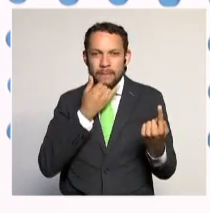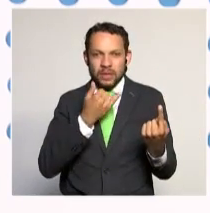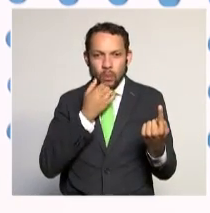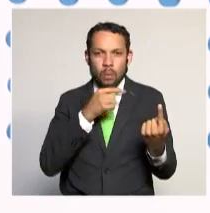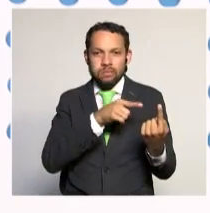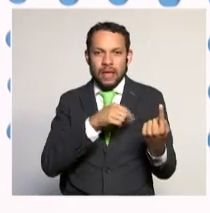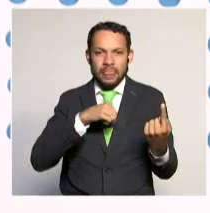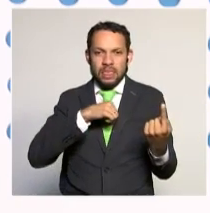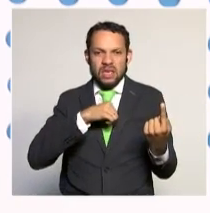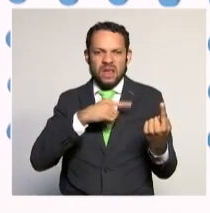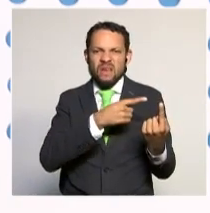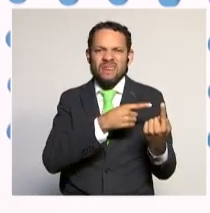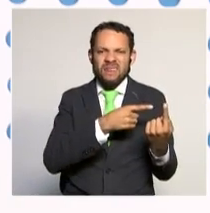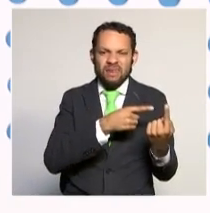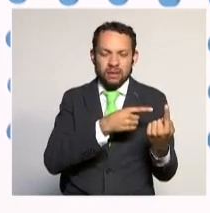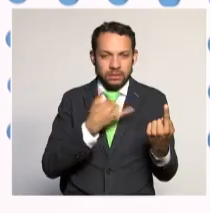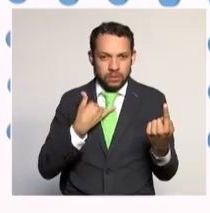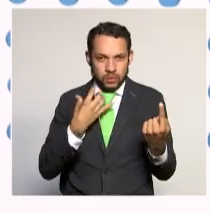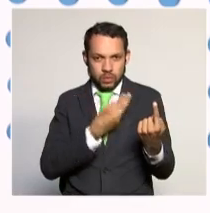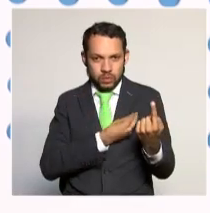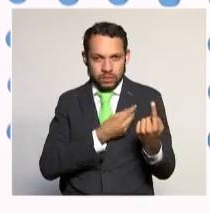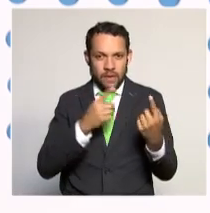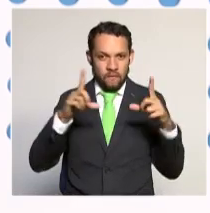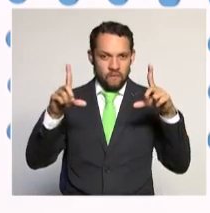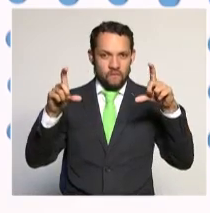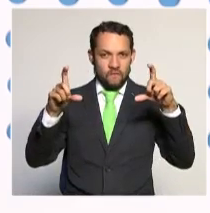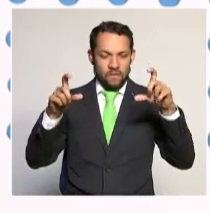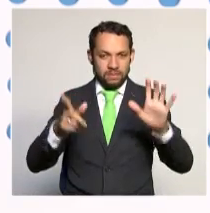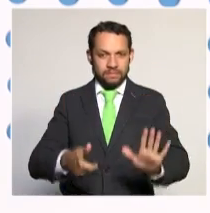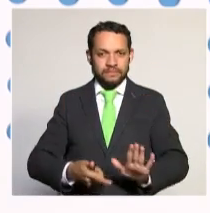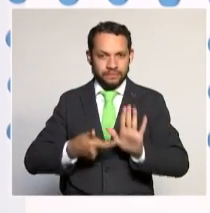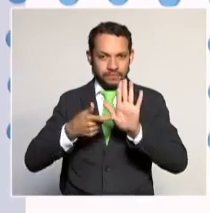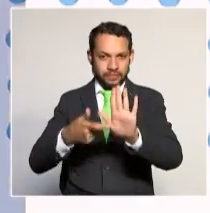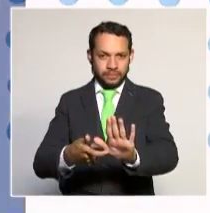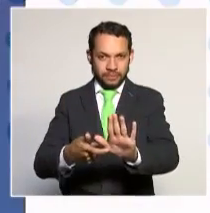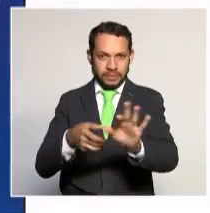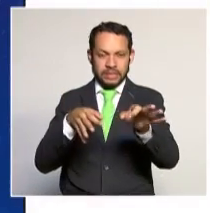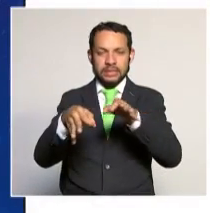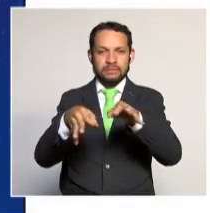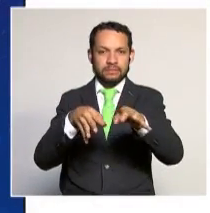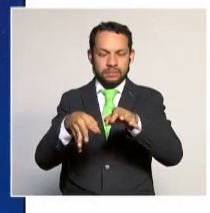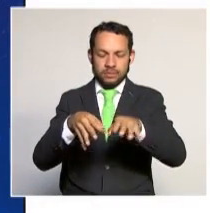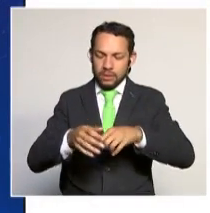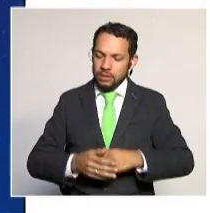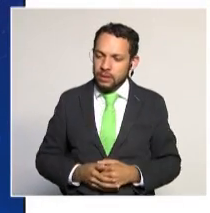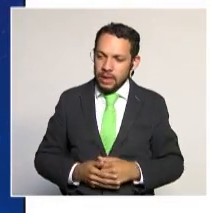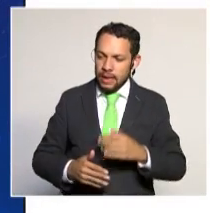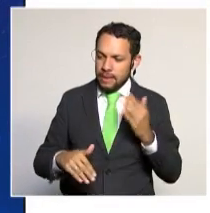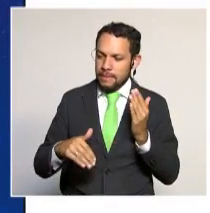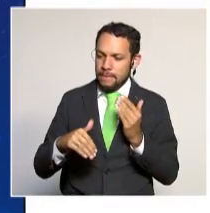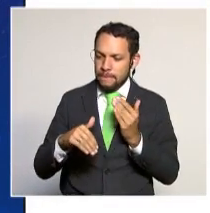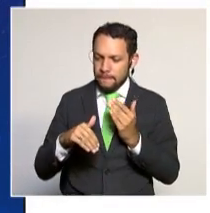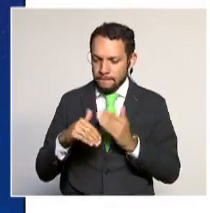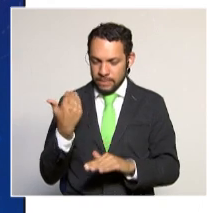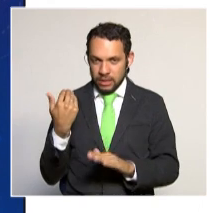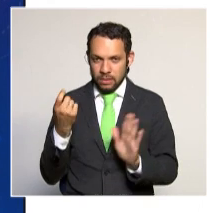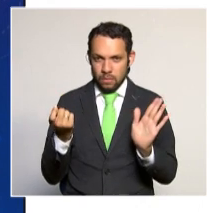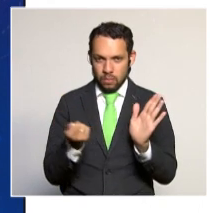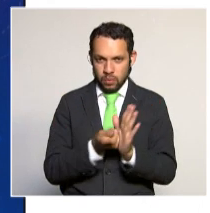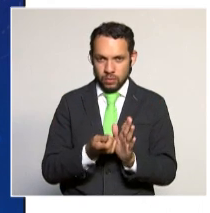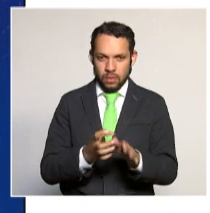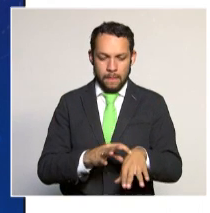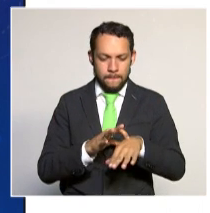siguiente, con la imagen que les vamos a mostrar, voy a tratar de aclarar esto. Empiezo con el dato clínico al